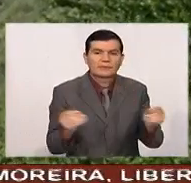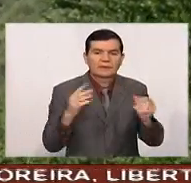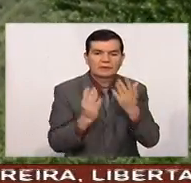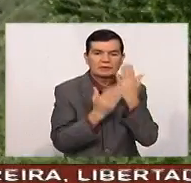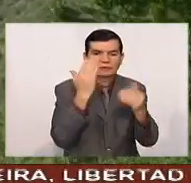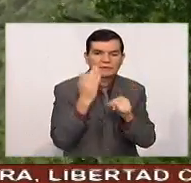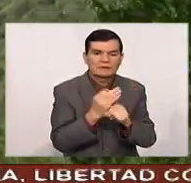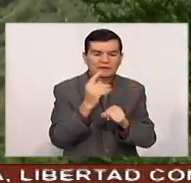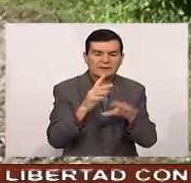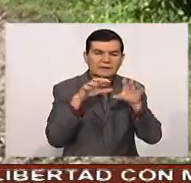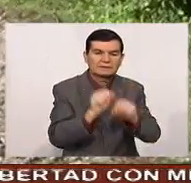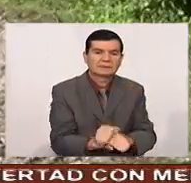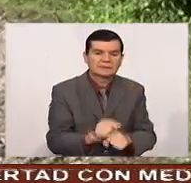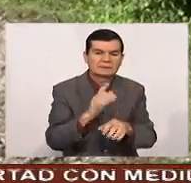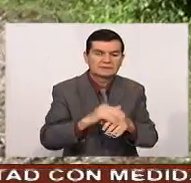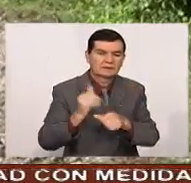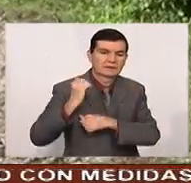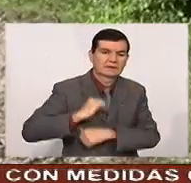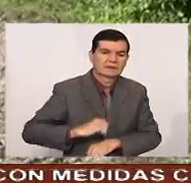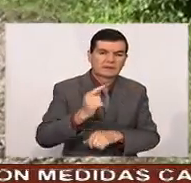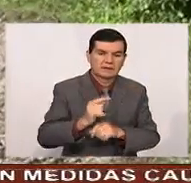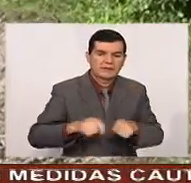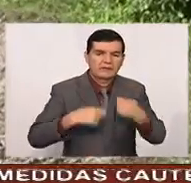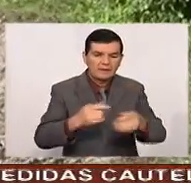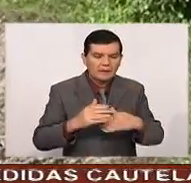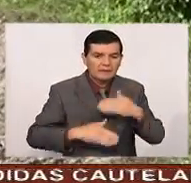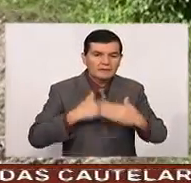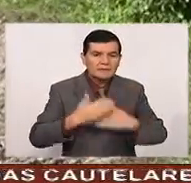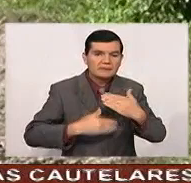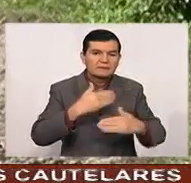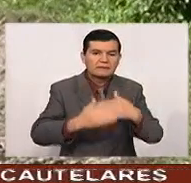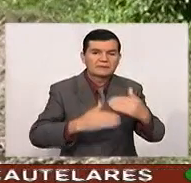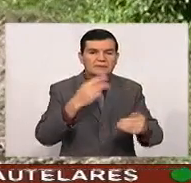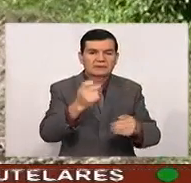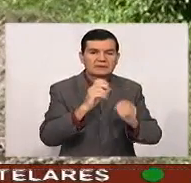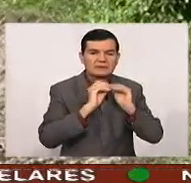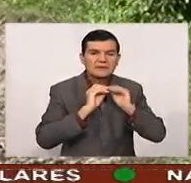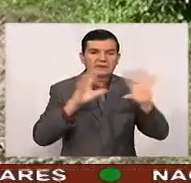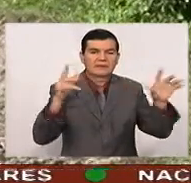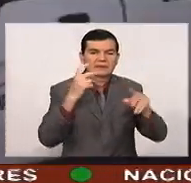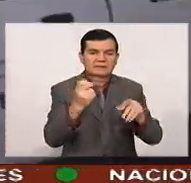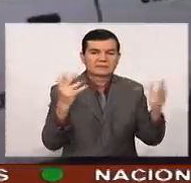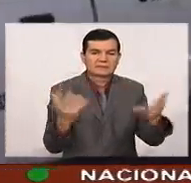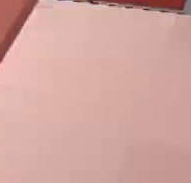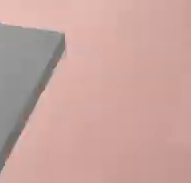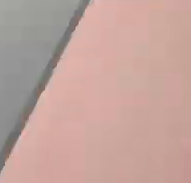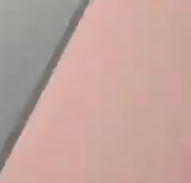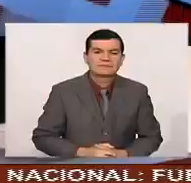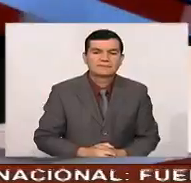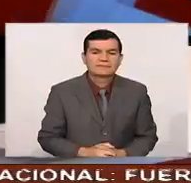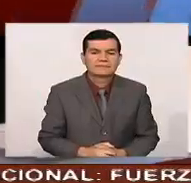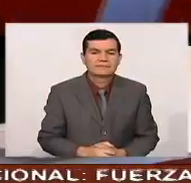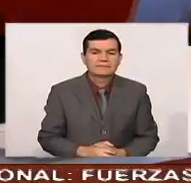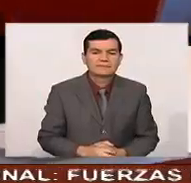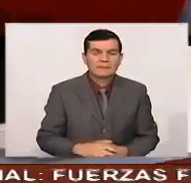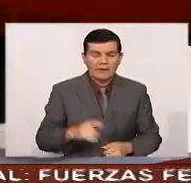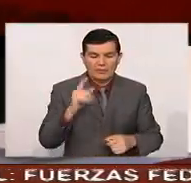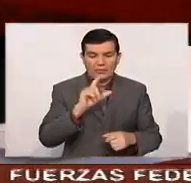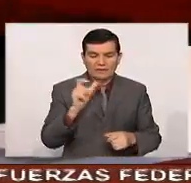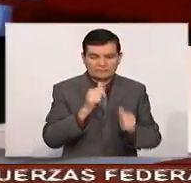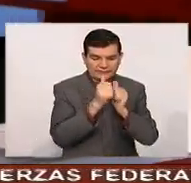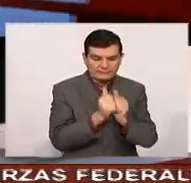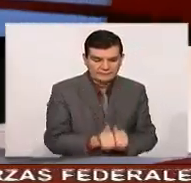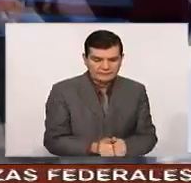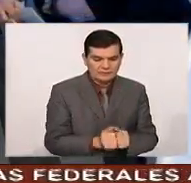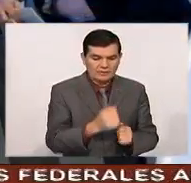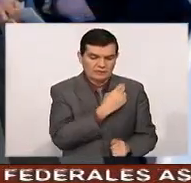estudiantes y su captura, dicen las autoridades, permitirá avanzar en el esclarecimiento de los hechos. Durante su estancia en